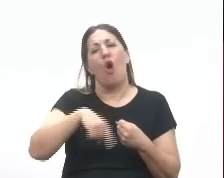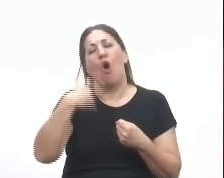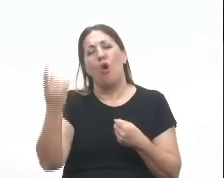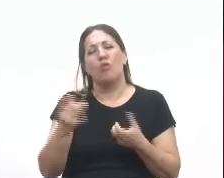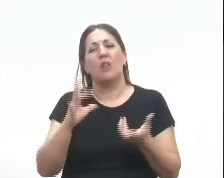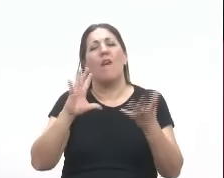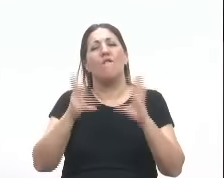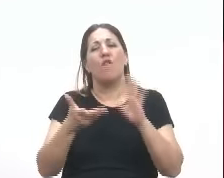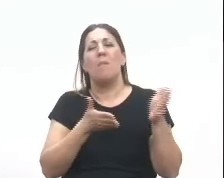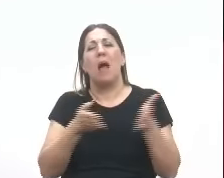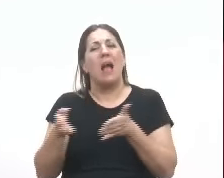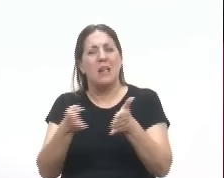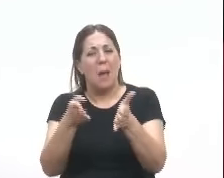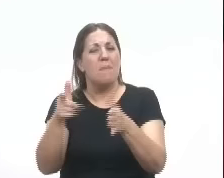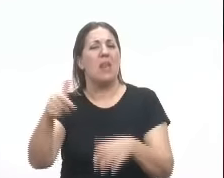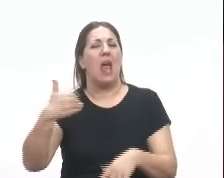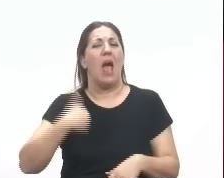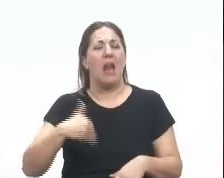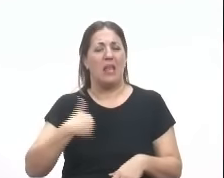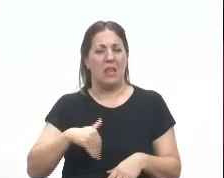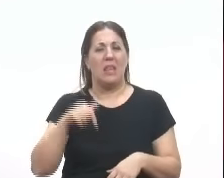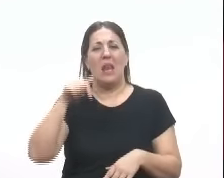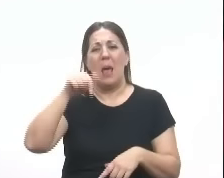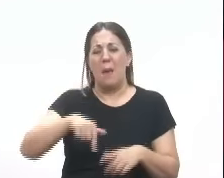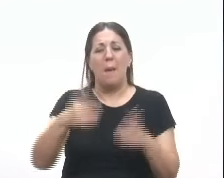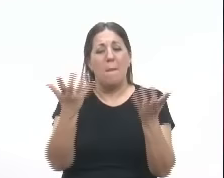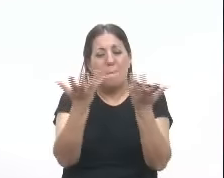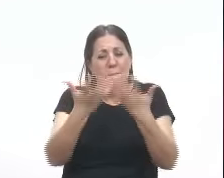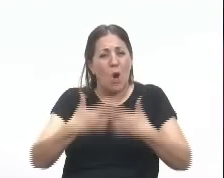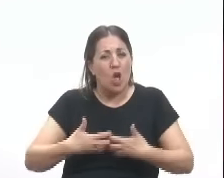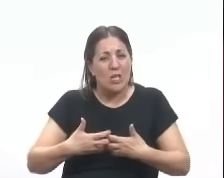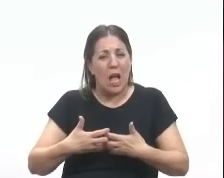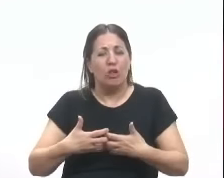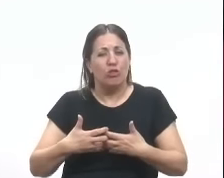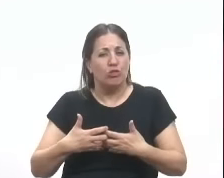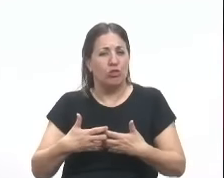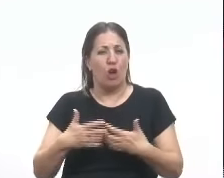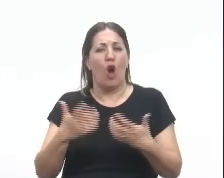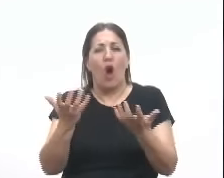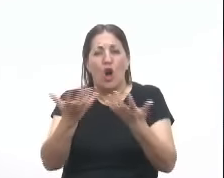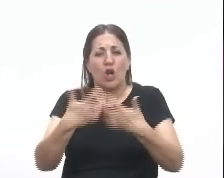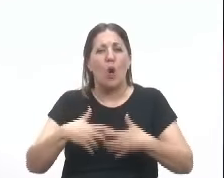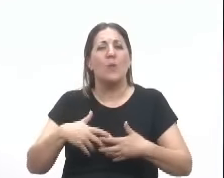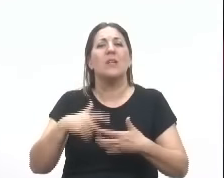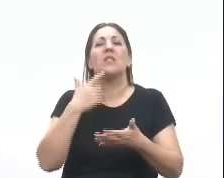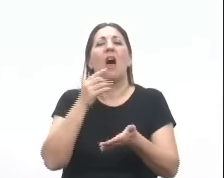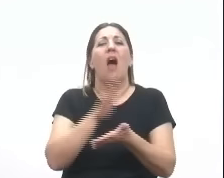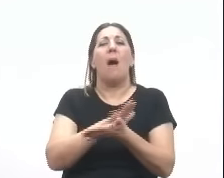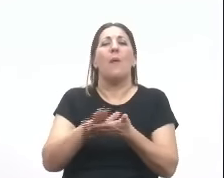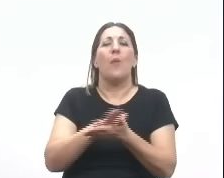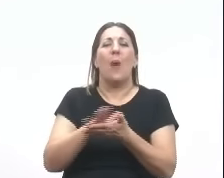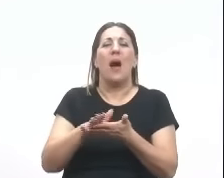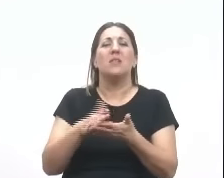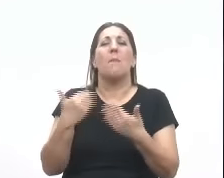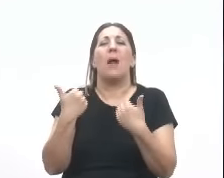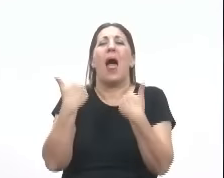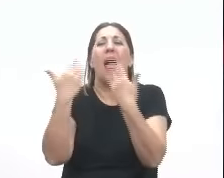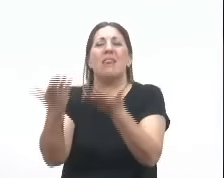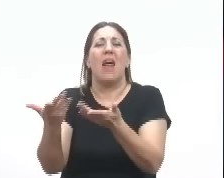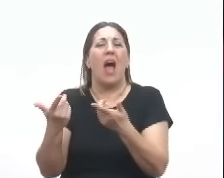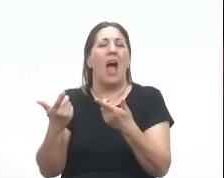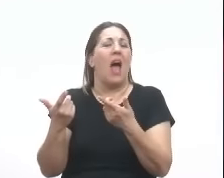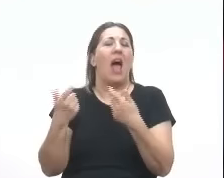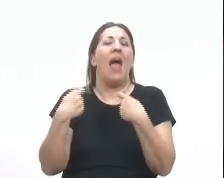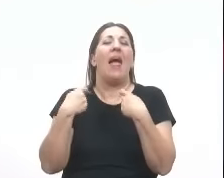para la República Argentina, este proyecto que es las bases para la entrega nacional, nosotros estamos absolutamente en contra de todo